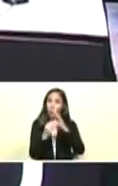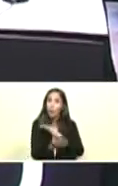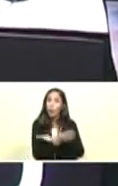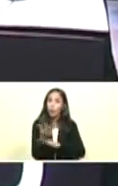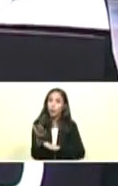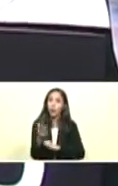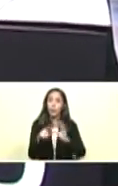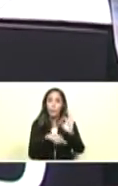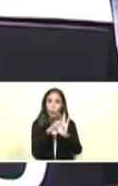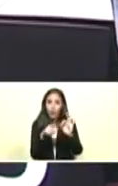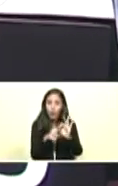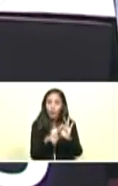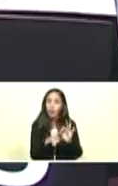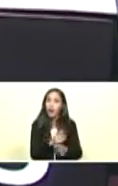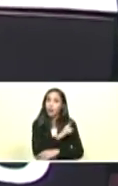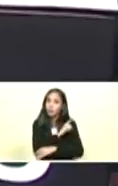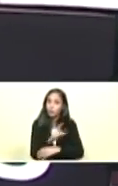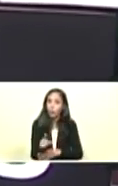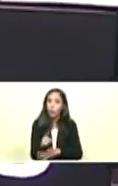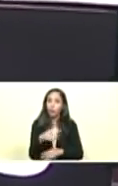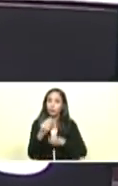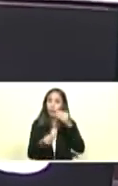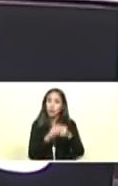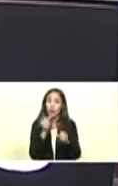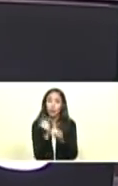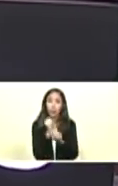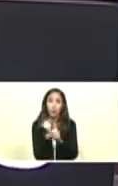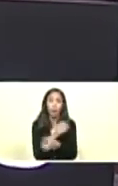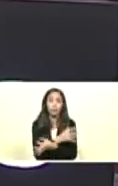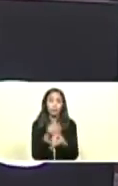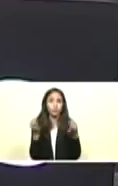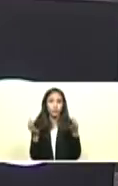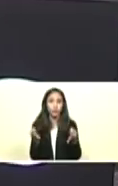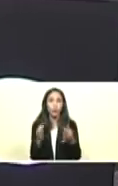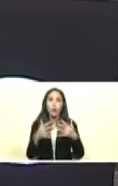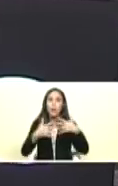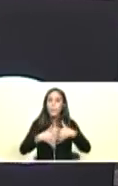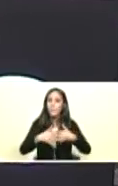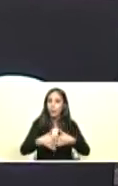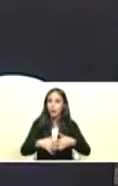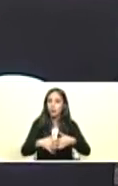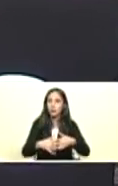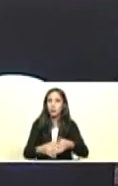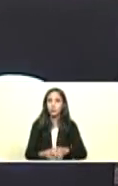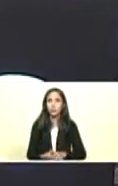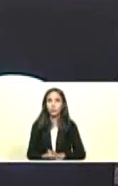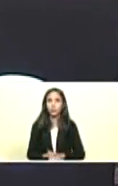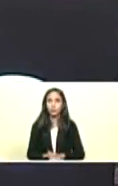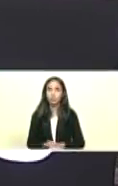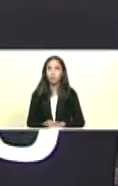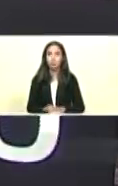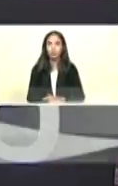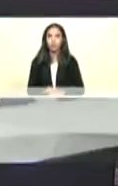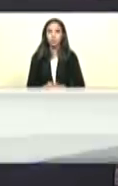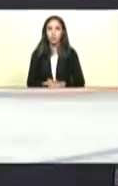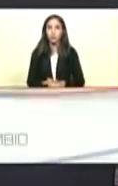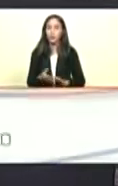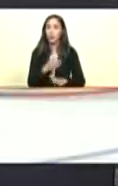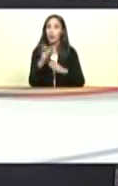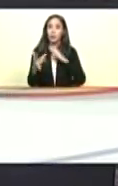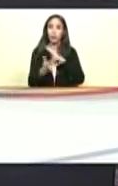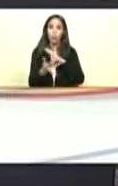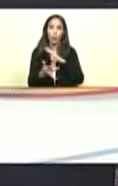de Criptomonedas. Una asociación estratégica con la empresa Zeus para que la